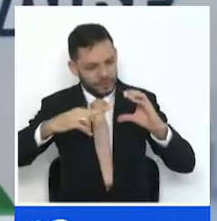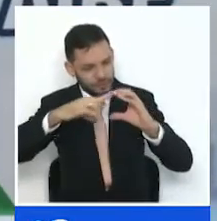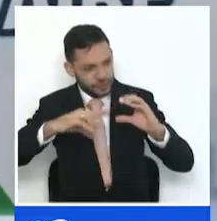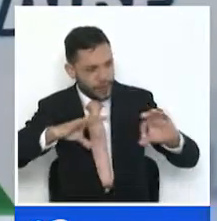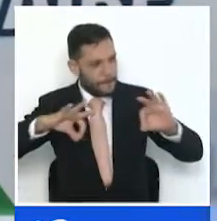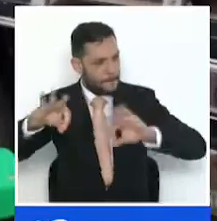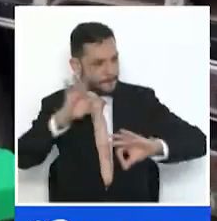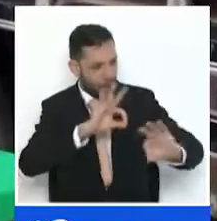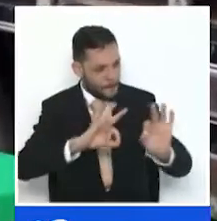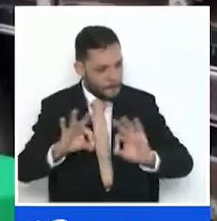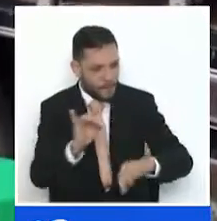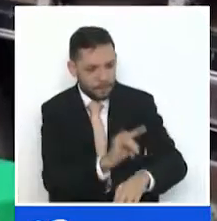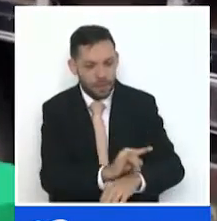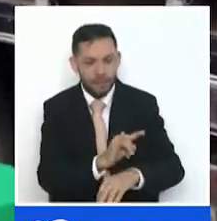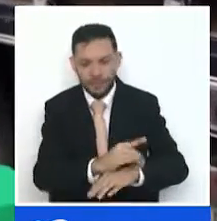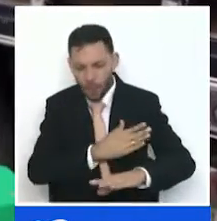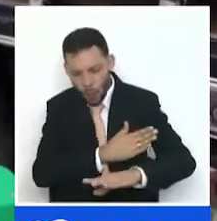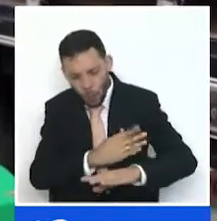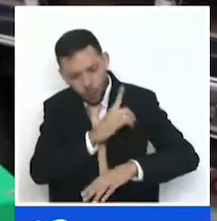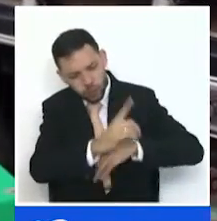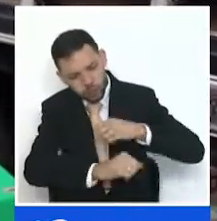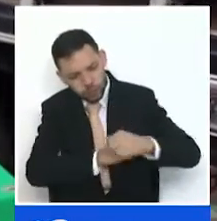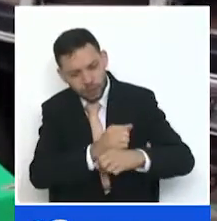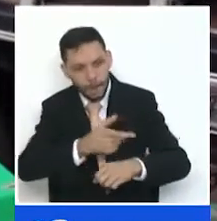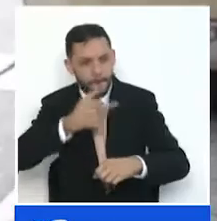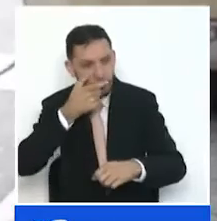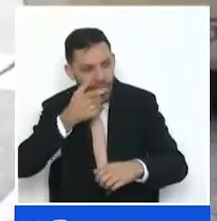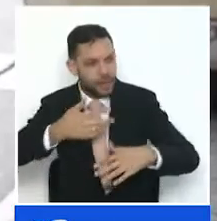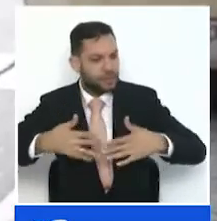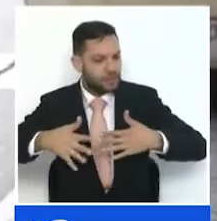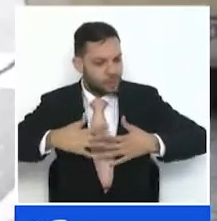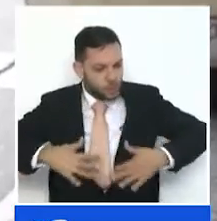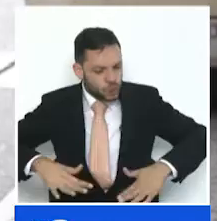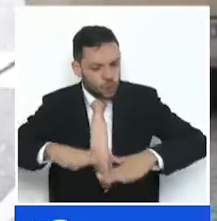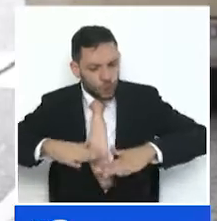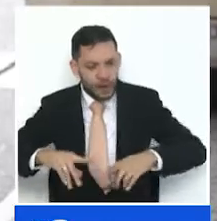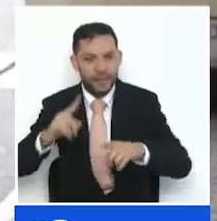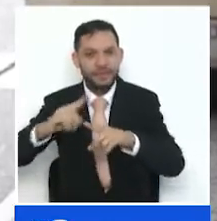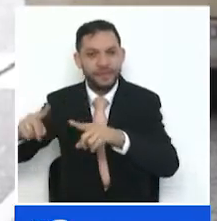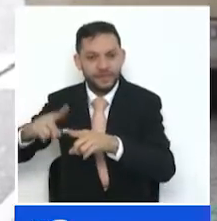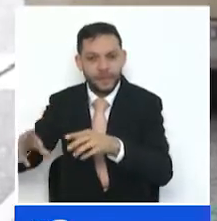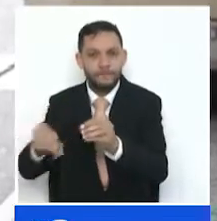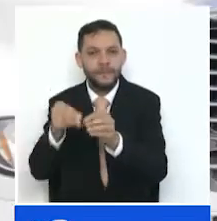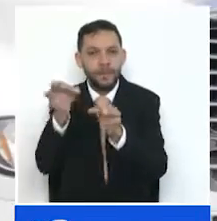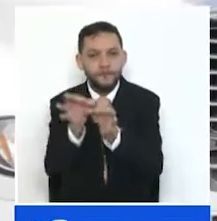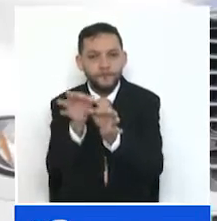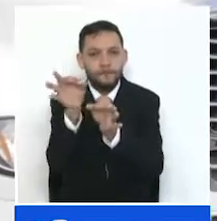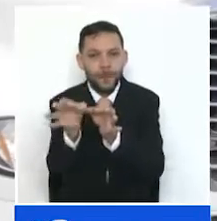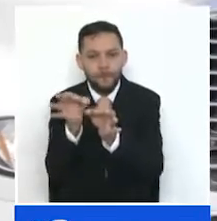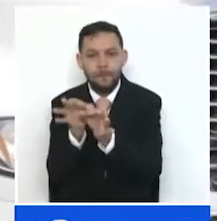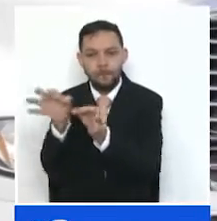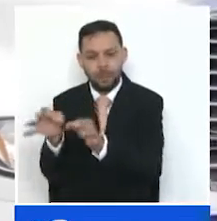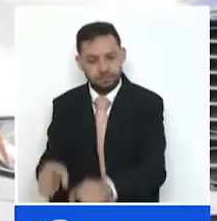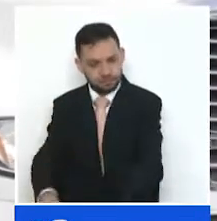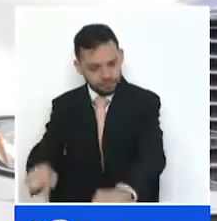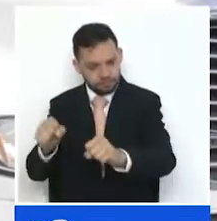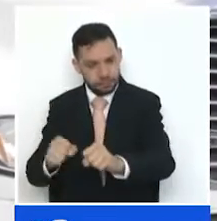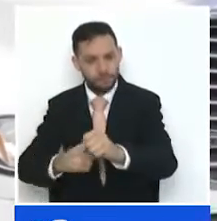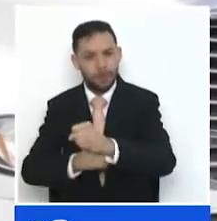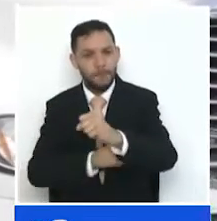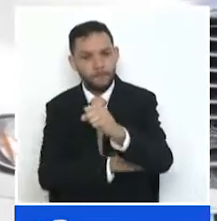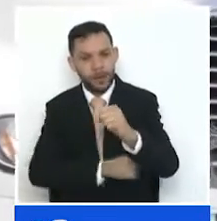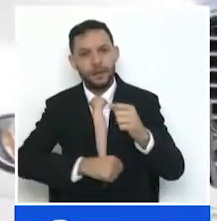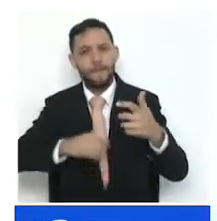estos operativos en el transcurso del año en diferentes sectores de Manizales y en municipios de Caldas para constatar el cumplimiento de la